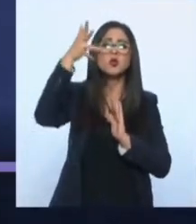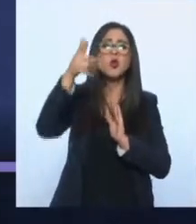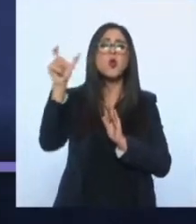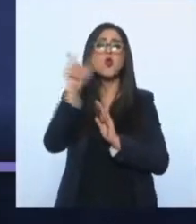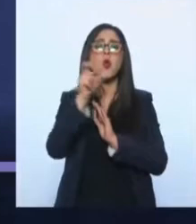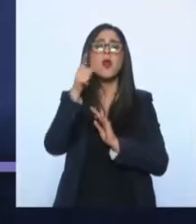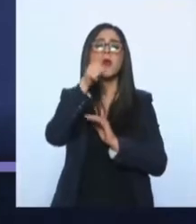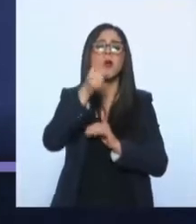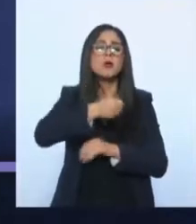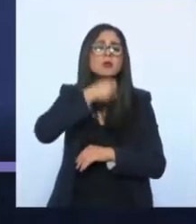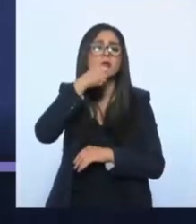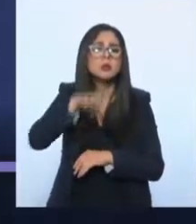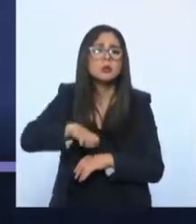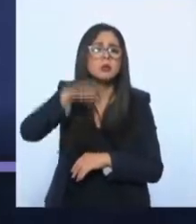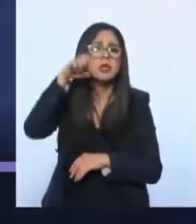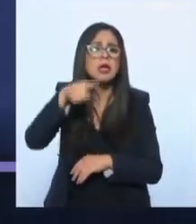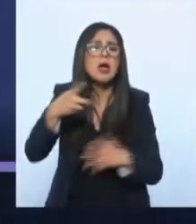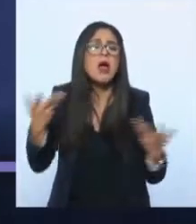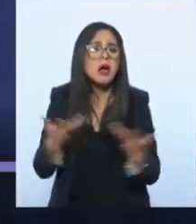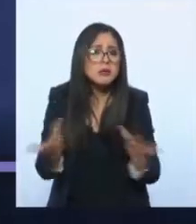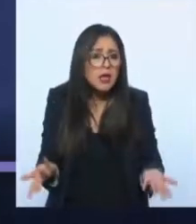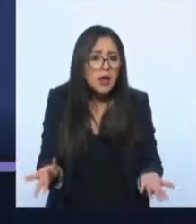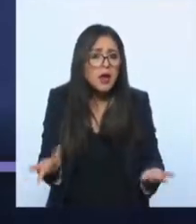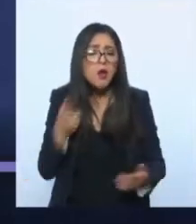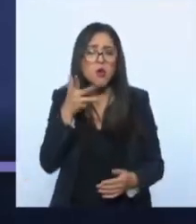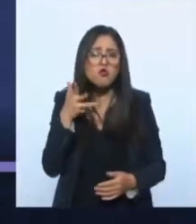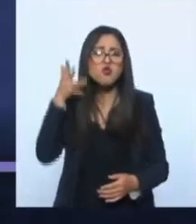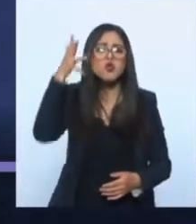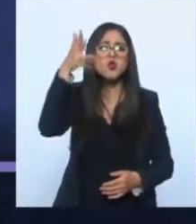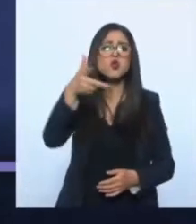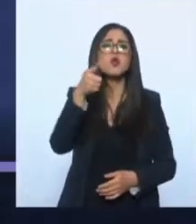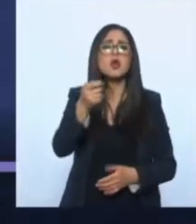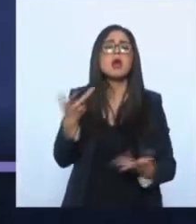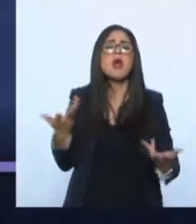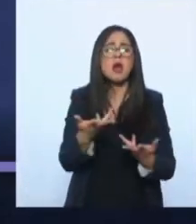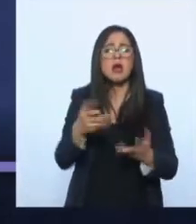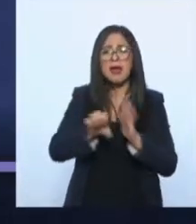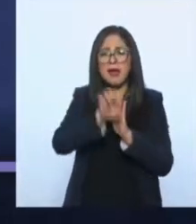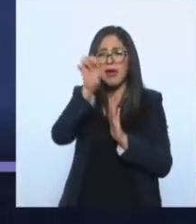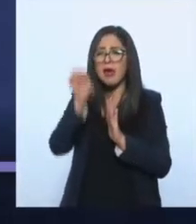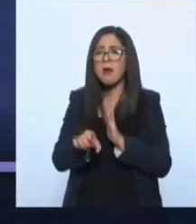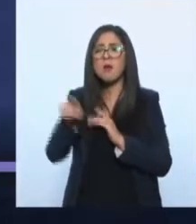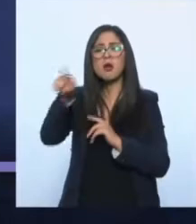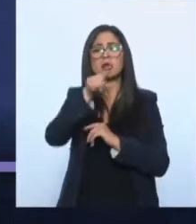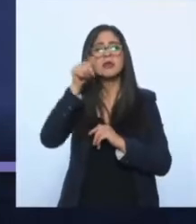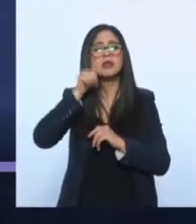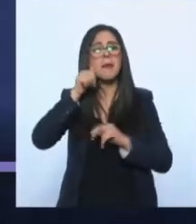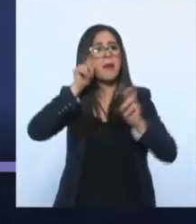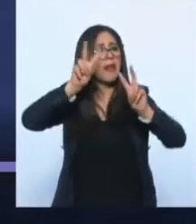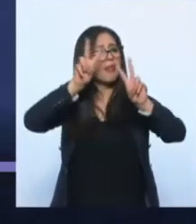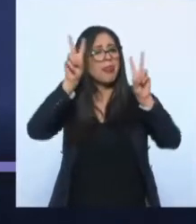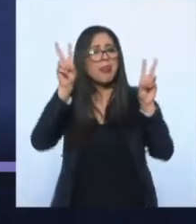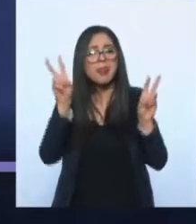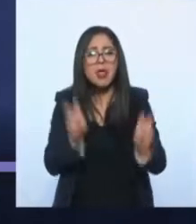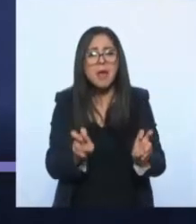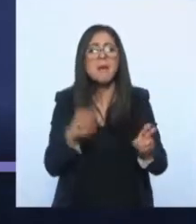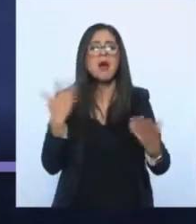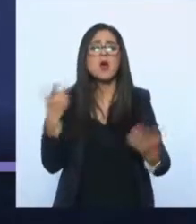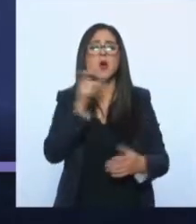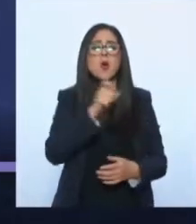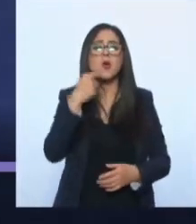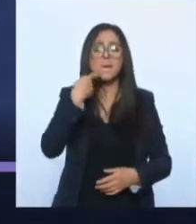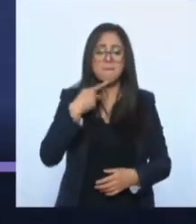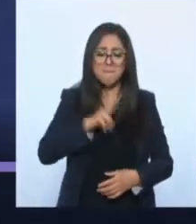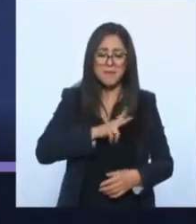importante que sepan cómo van a llegar. O sea, finalmente estamos dejando un tema muy importante al final de nuestra